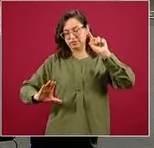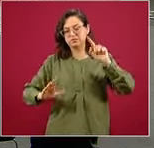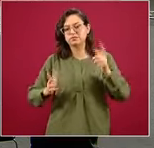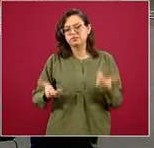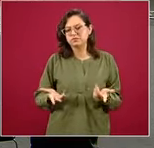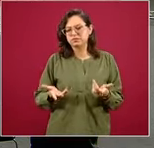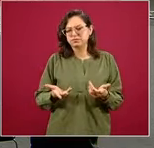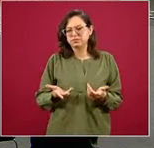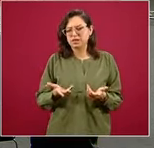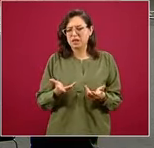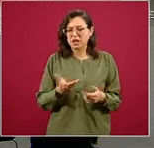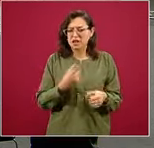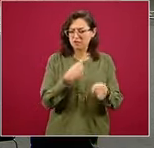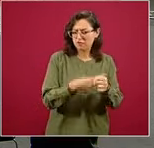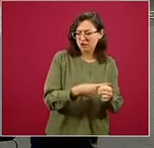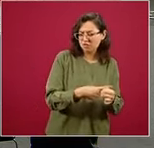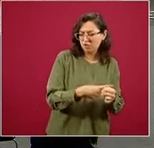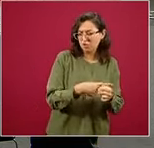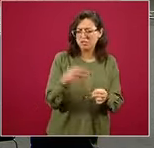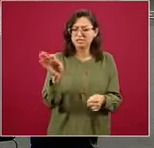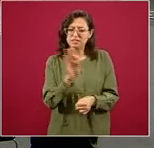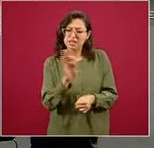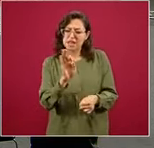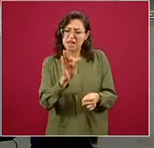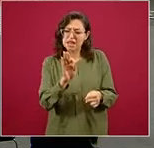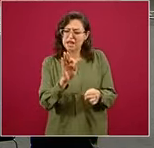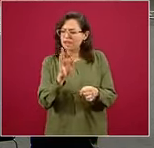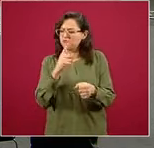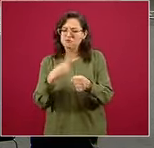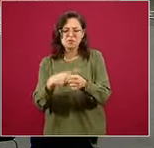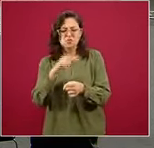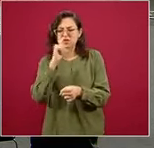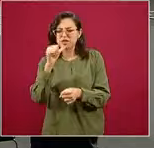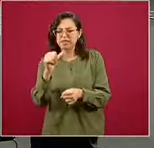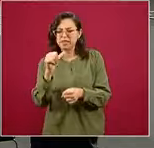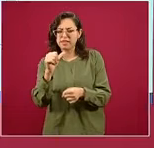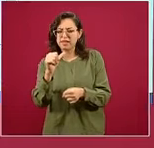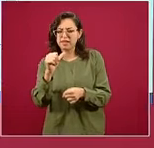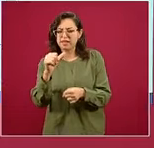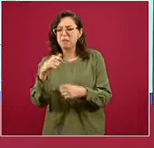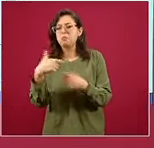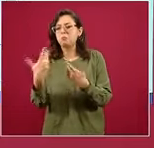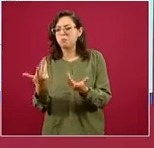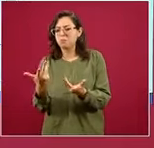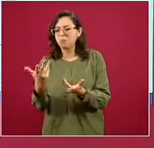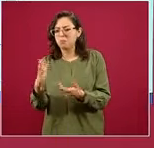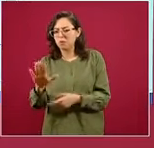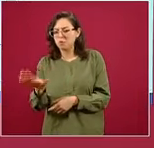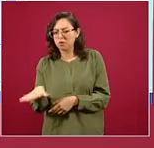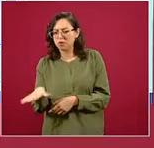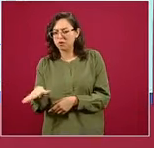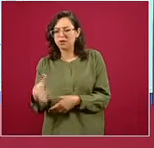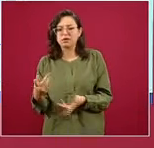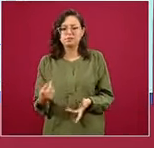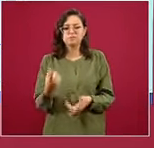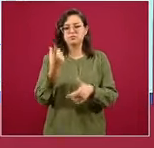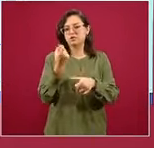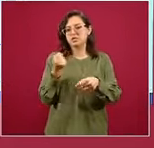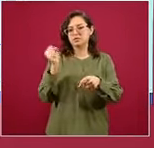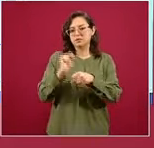Confirmados, sospechosos, negativos y defunciones. Esta gráfica la reconocerán porque es la que desde la semana pasada estamos